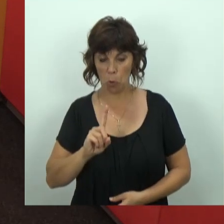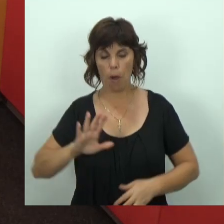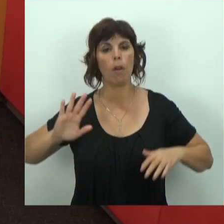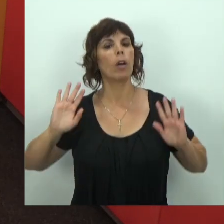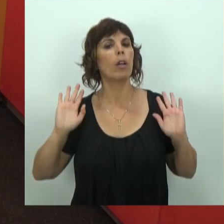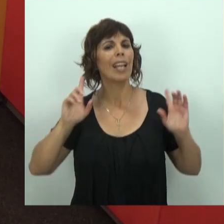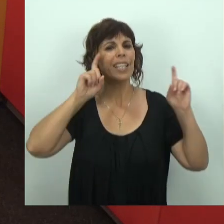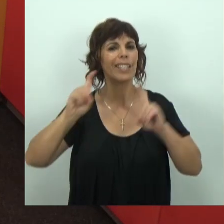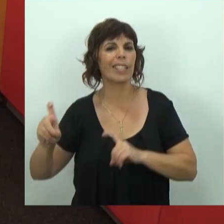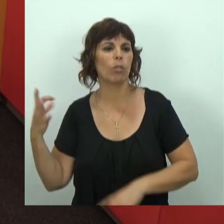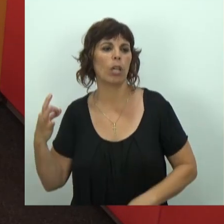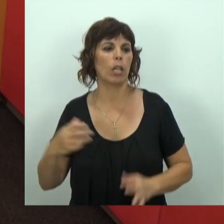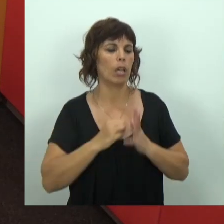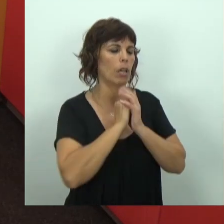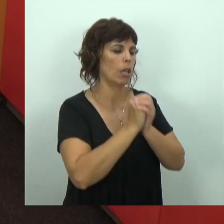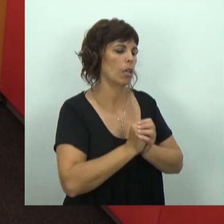enseñó a orar.